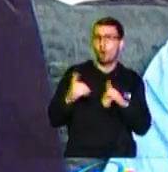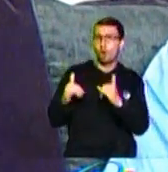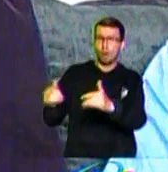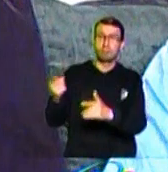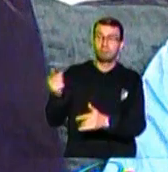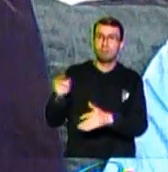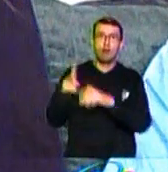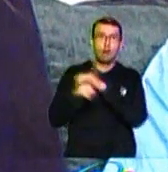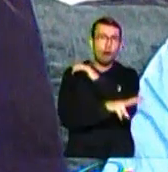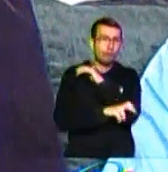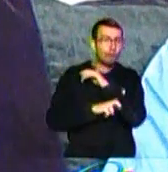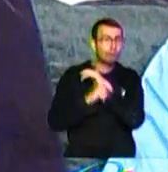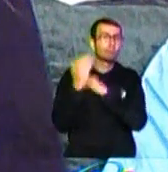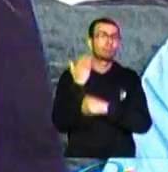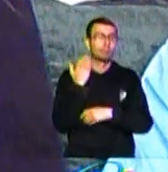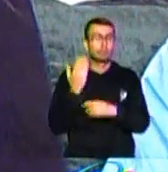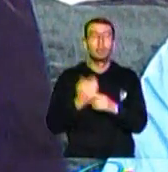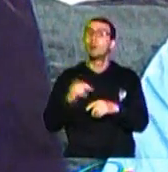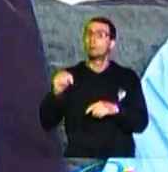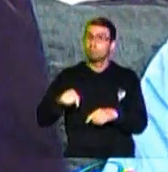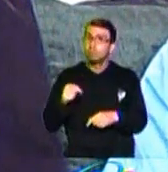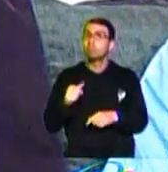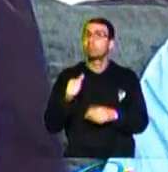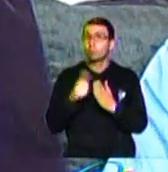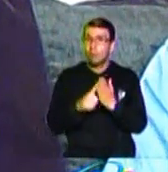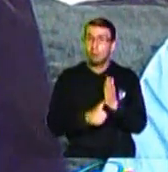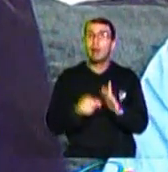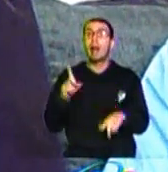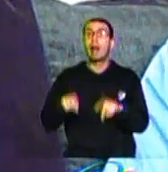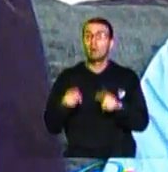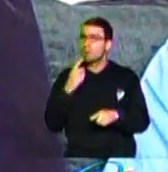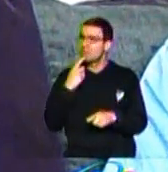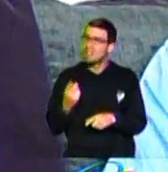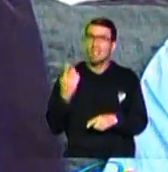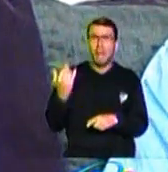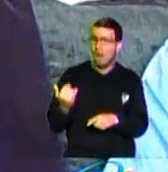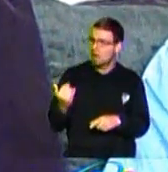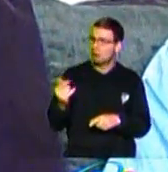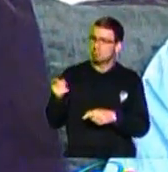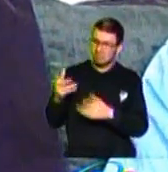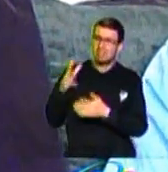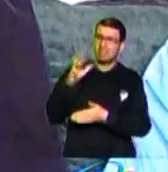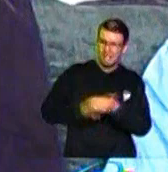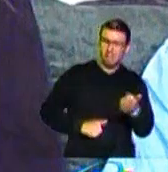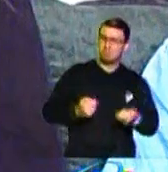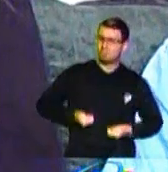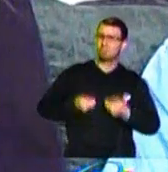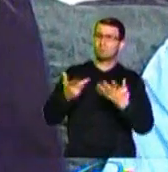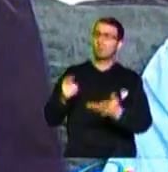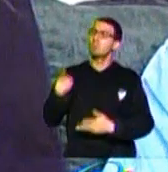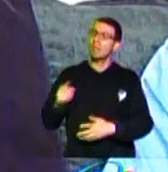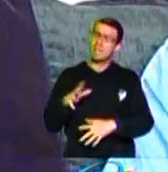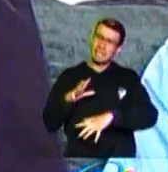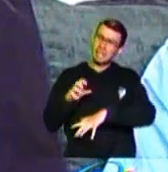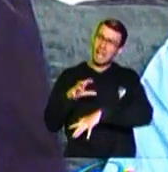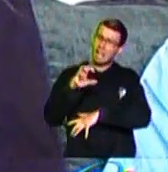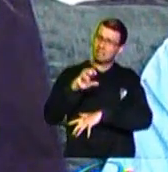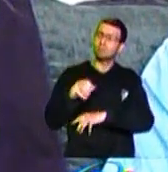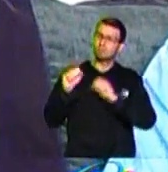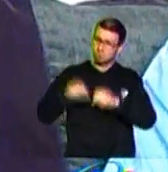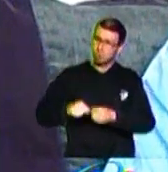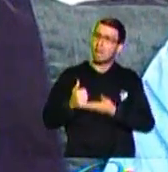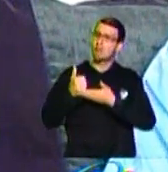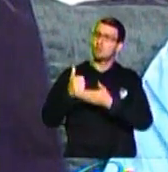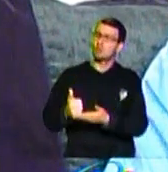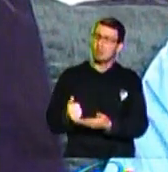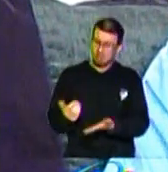clínicos en este programa de personas que le han quitado tratamientos de una cosa, que les ofrecen curaciones del cáncer, que les ofrecen soluciones